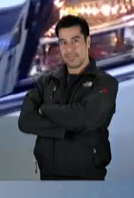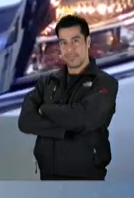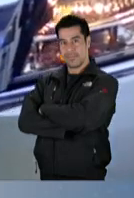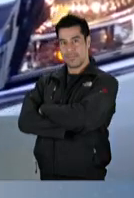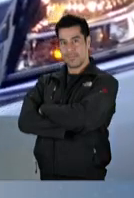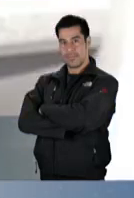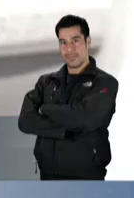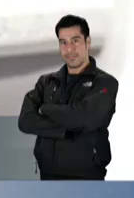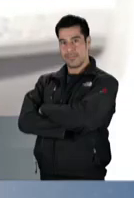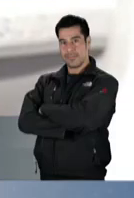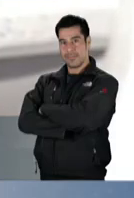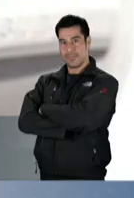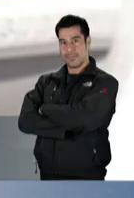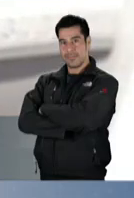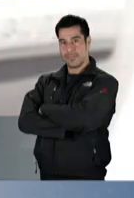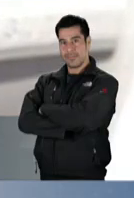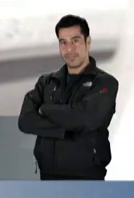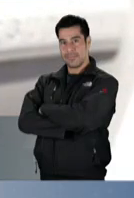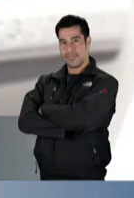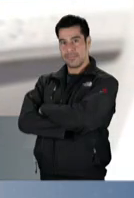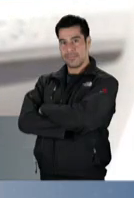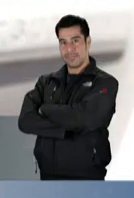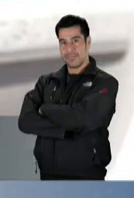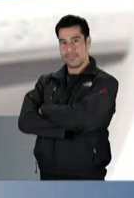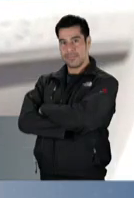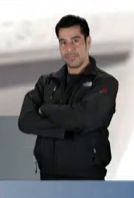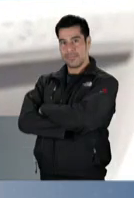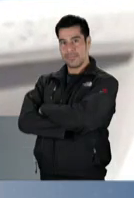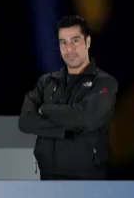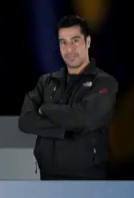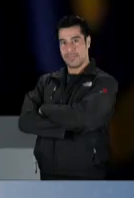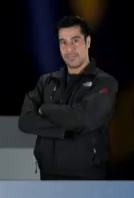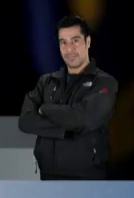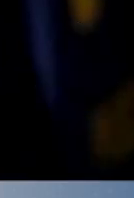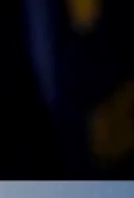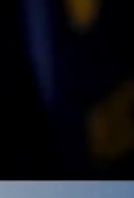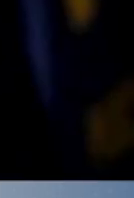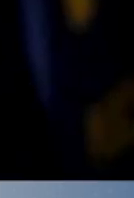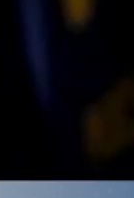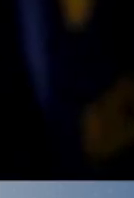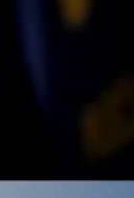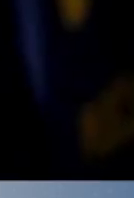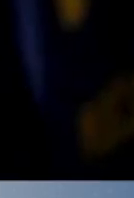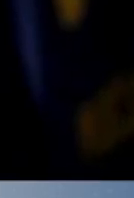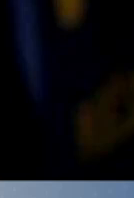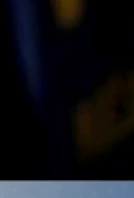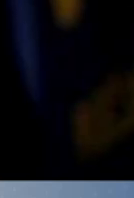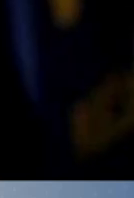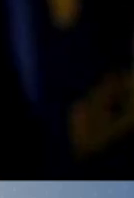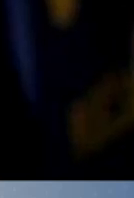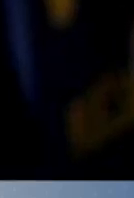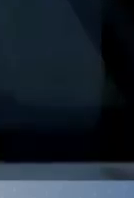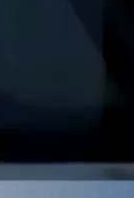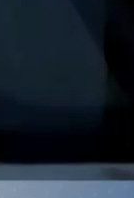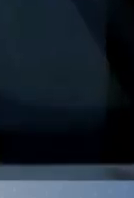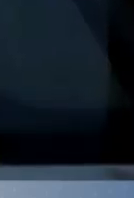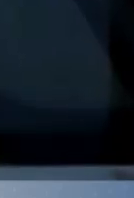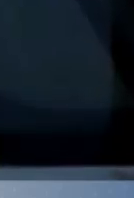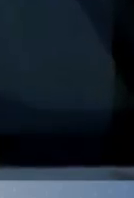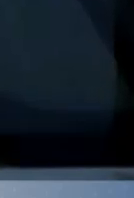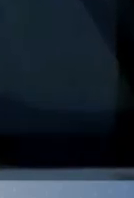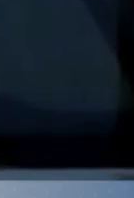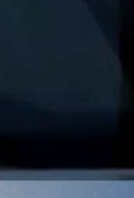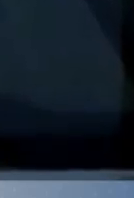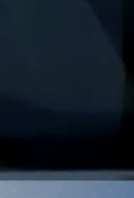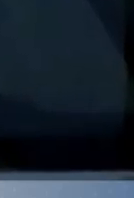detalles sobre la investigación que están desarrollando ahora. Dos sujetos habrían simulado ser personal de la constructora afectada,